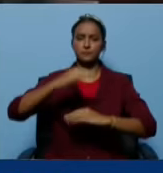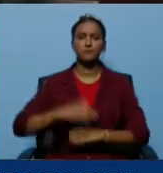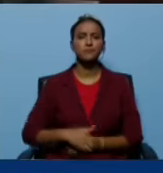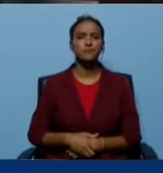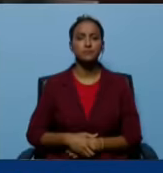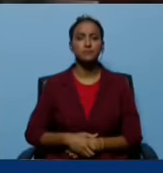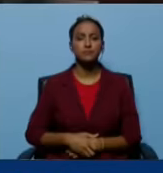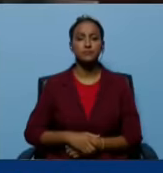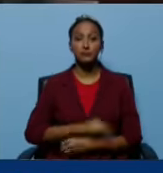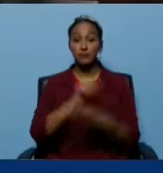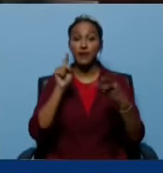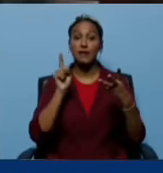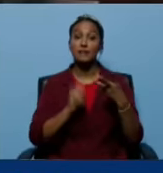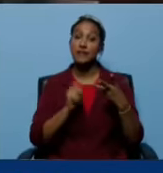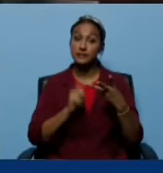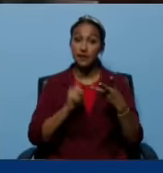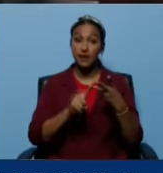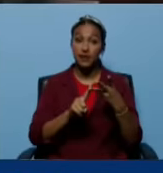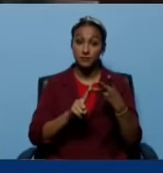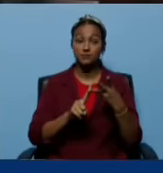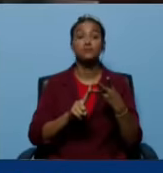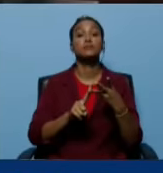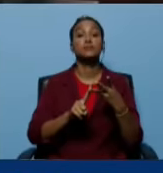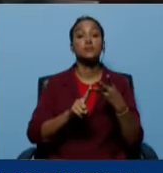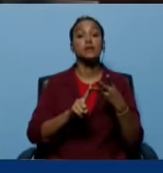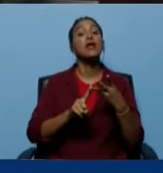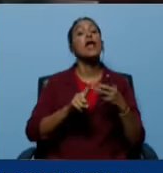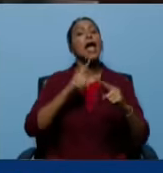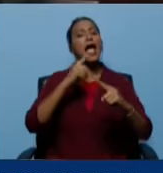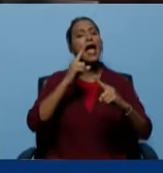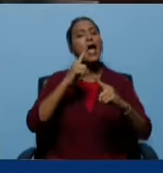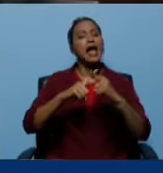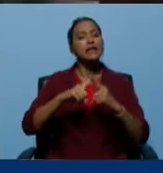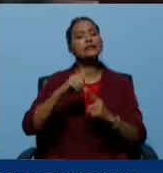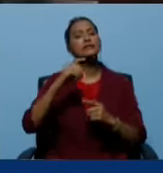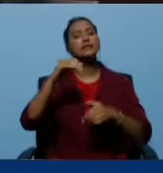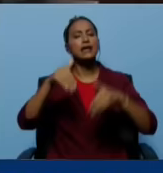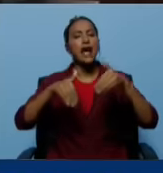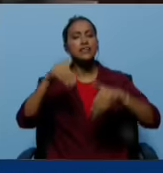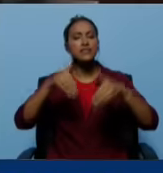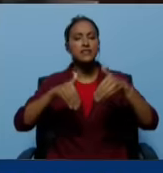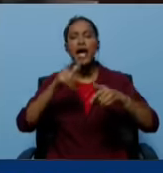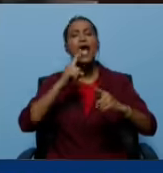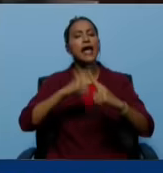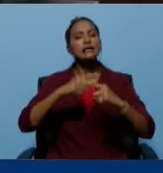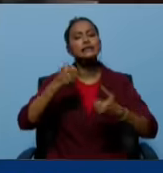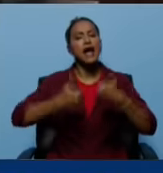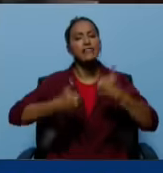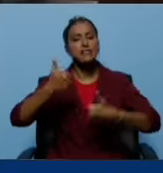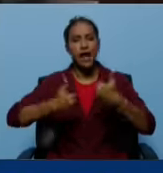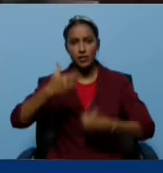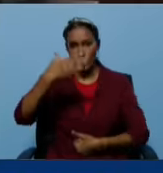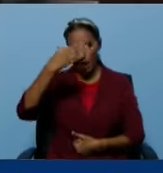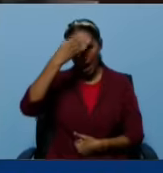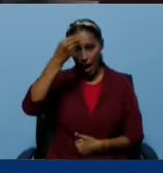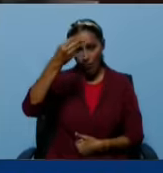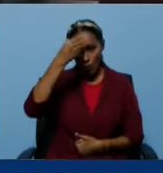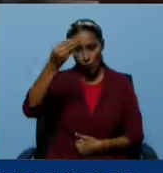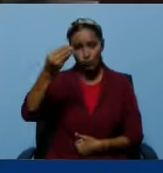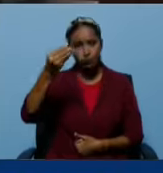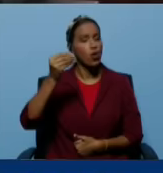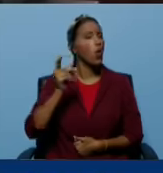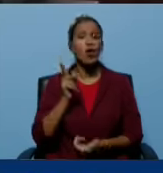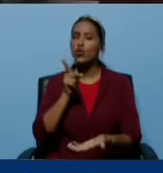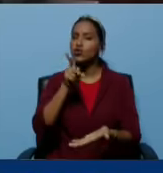Tercero, que el excandidato Edmundo González Urrutia no asistió a ninguna de las fases de